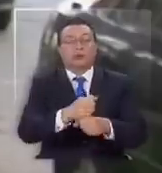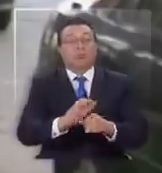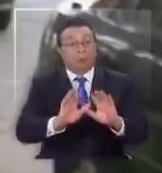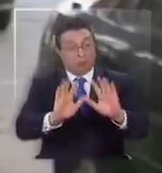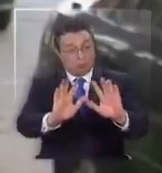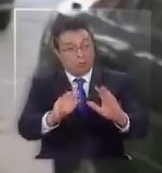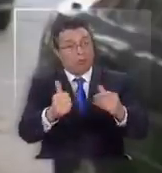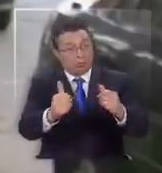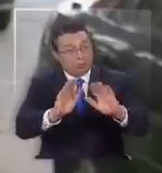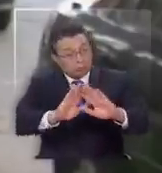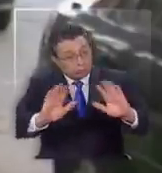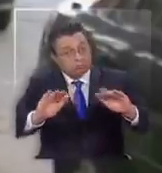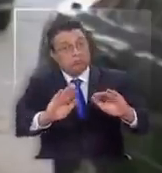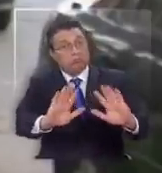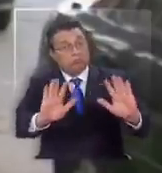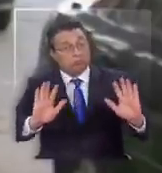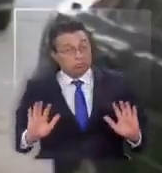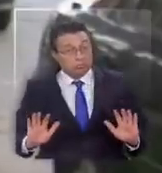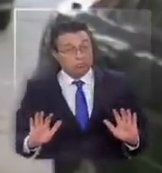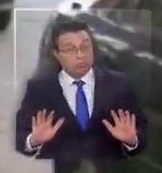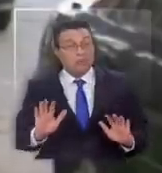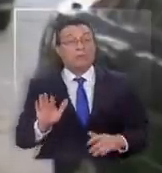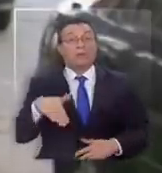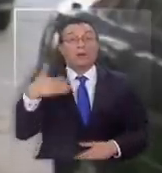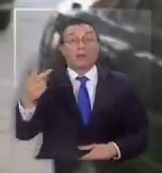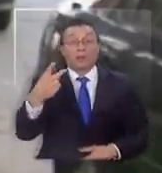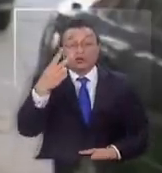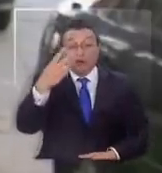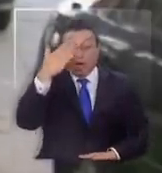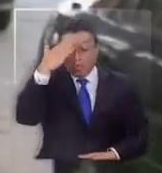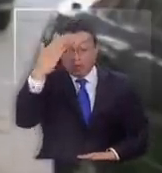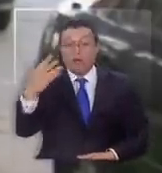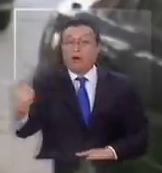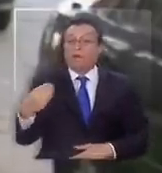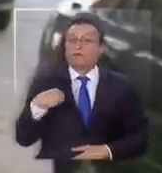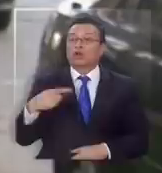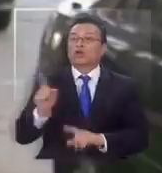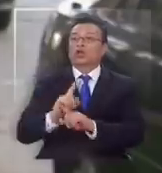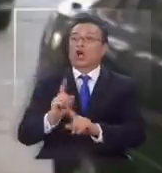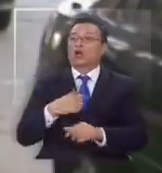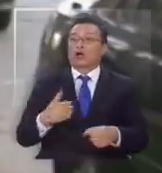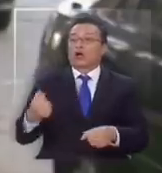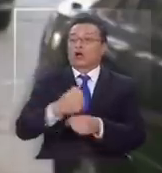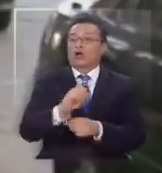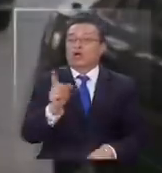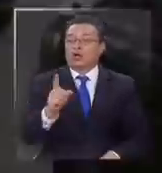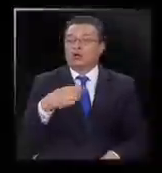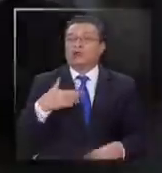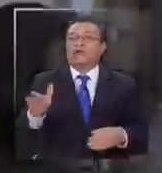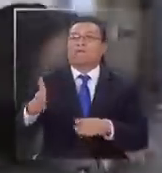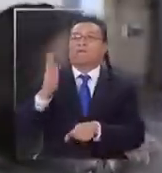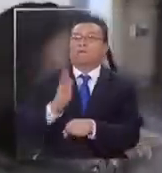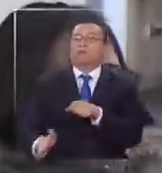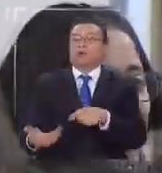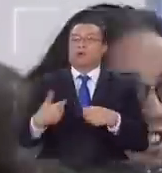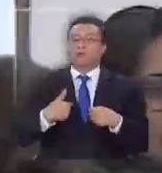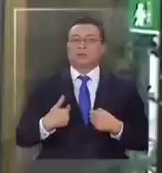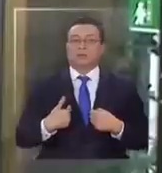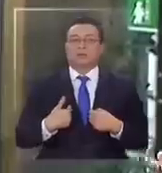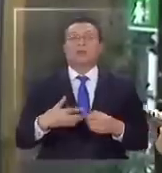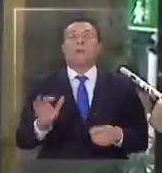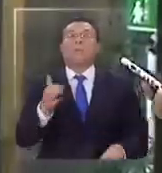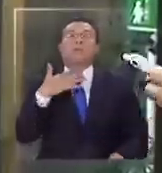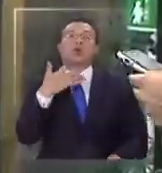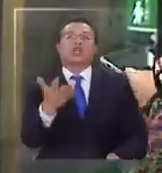Bueno, será. Y a los 2 días me dice que no, que ya necesita el cargo. ¿Por qué le pidieron